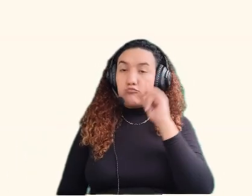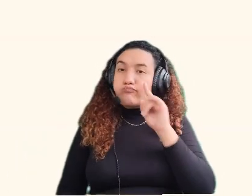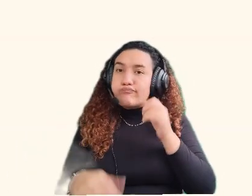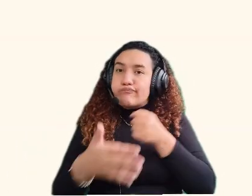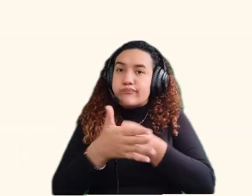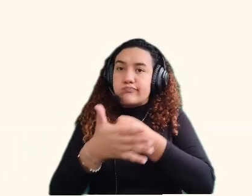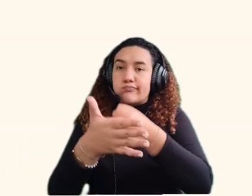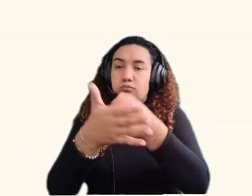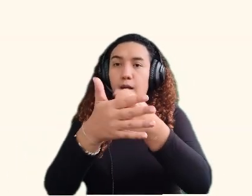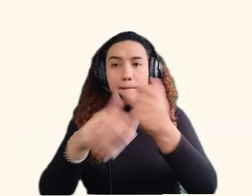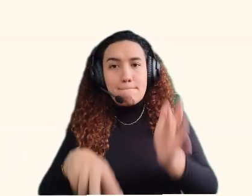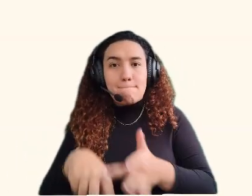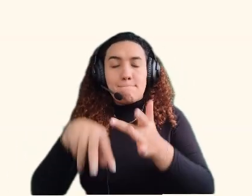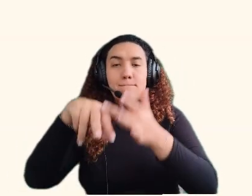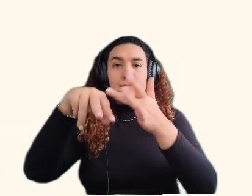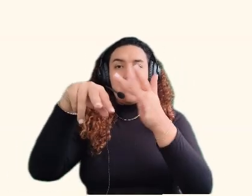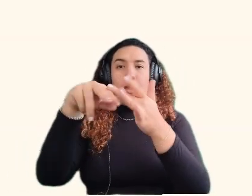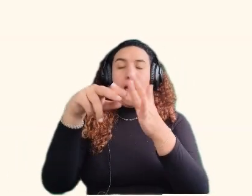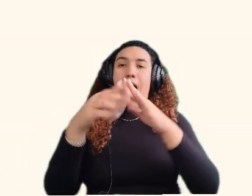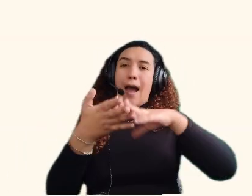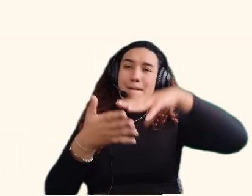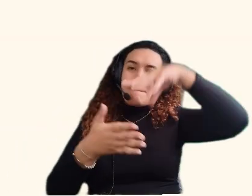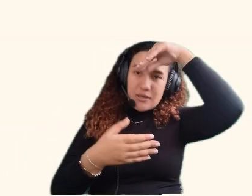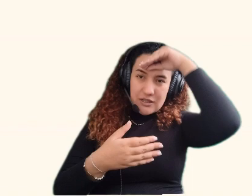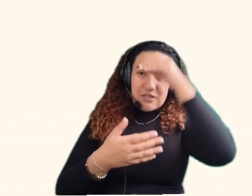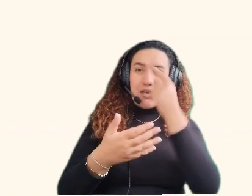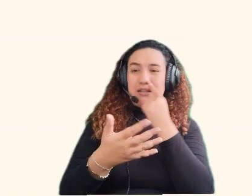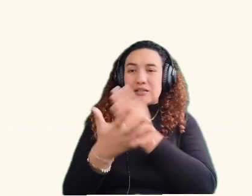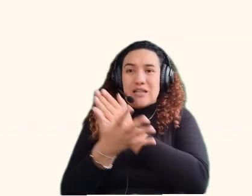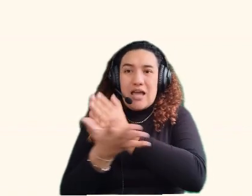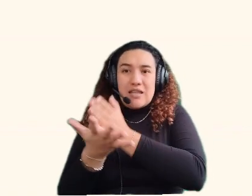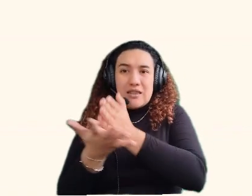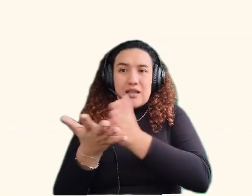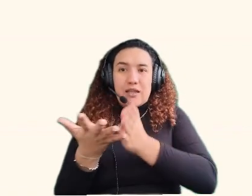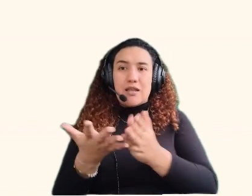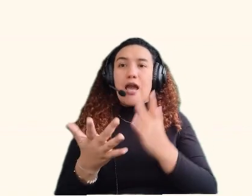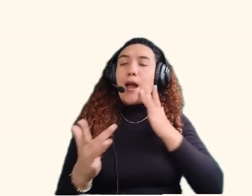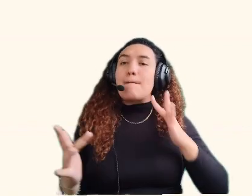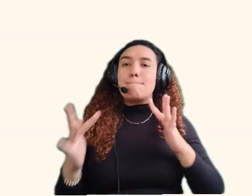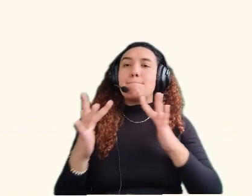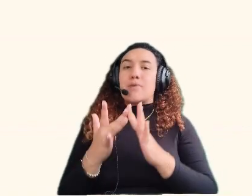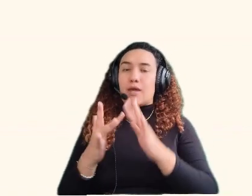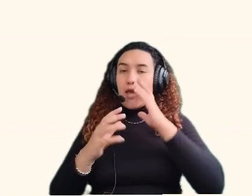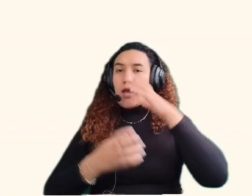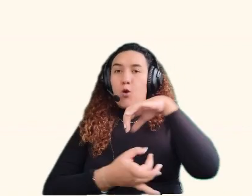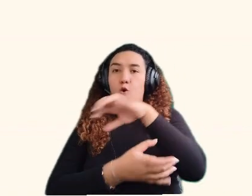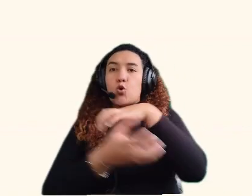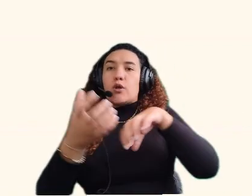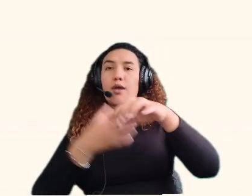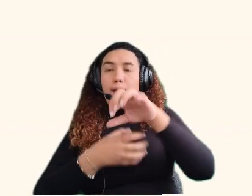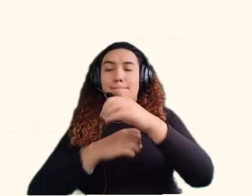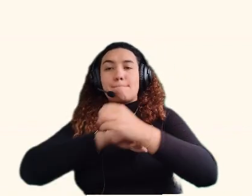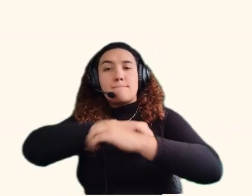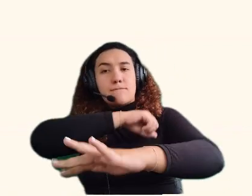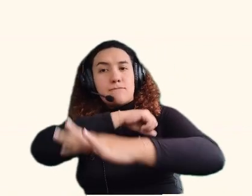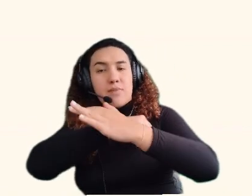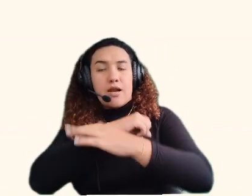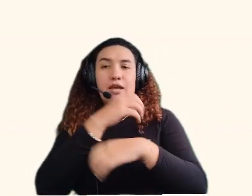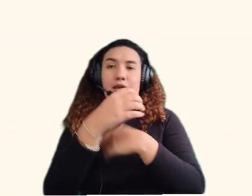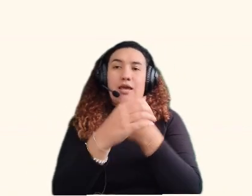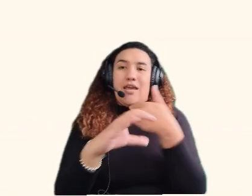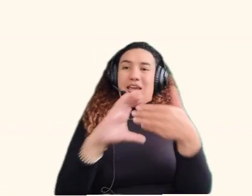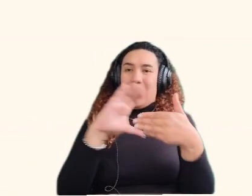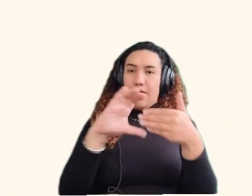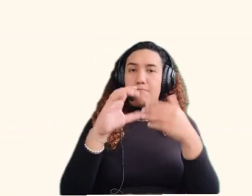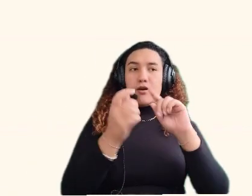el aprendizaje interdisciplinario en nuestra biología celular, en la ecología marina y el cambio climático,